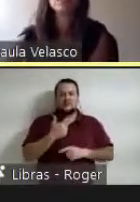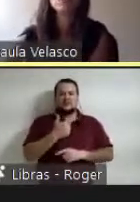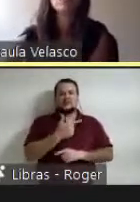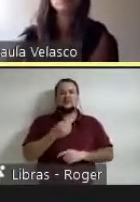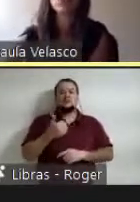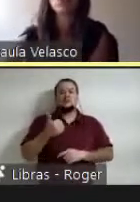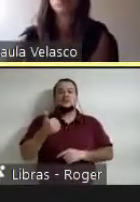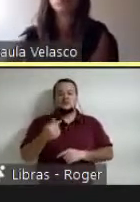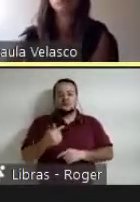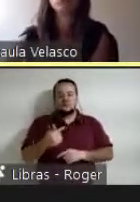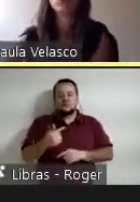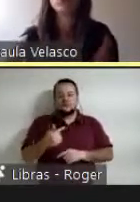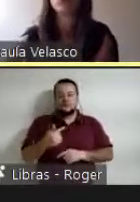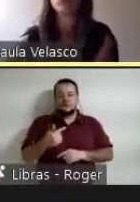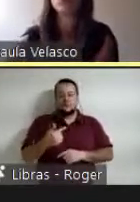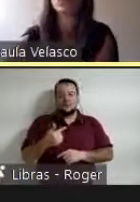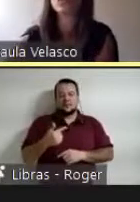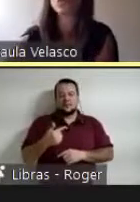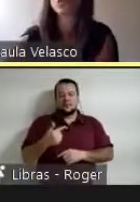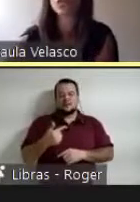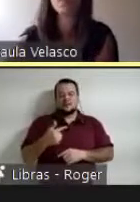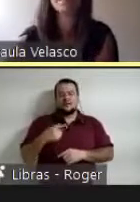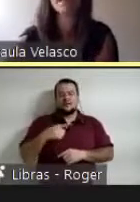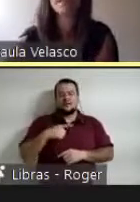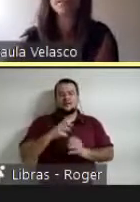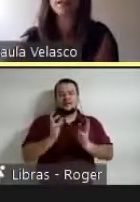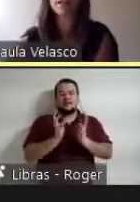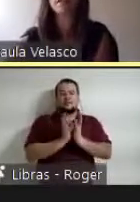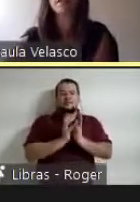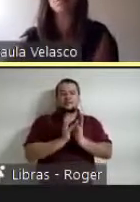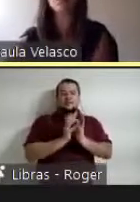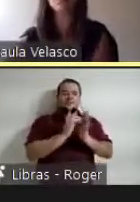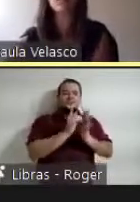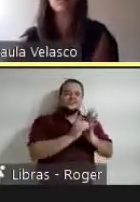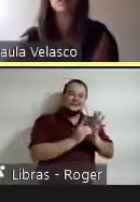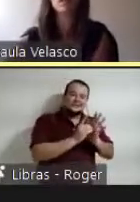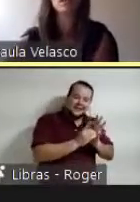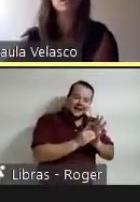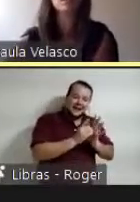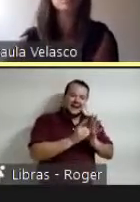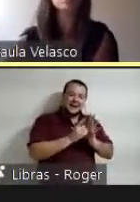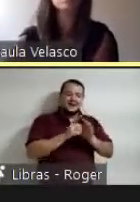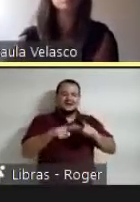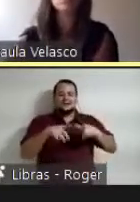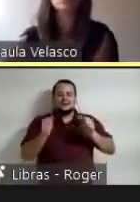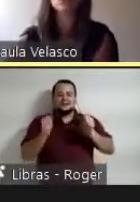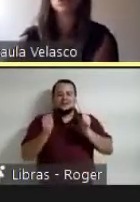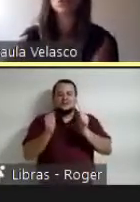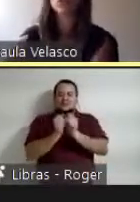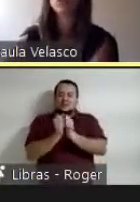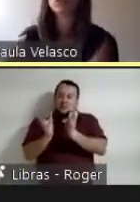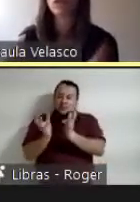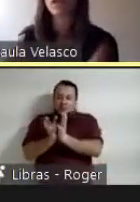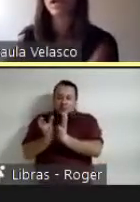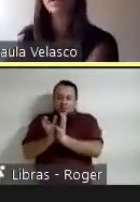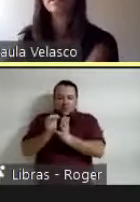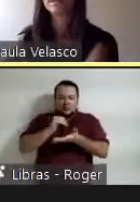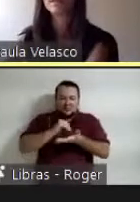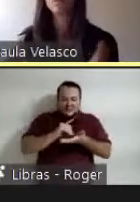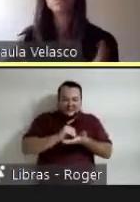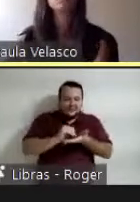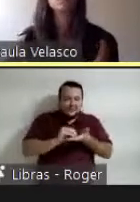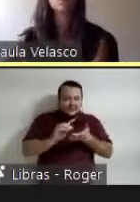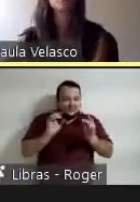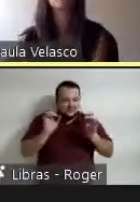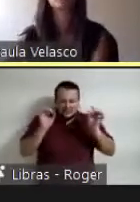diseño trabalhou en conjunto con un grupo de asesores e especialistas en restauración e ingeniería e consolidación estructural Alan